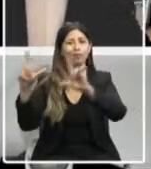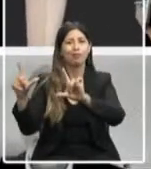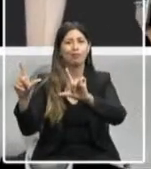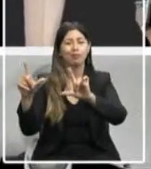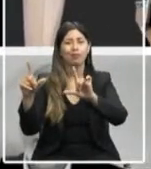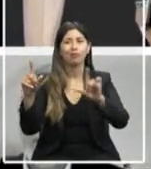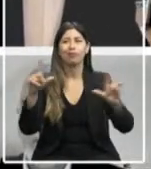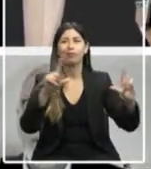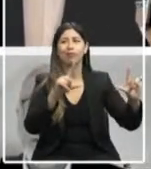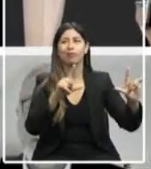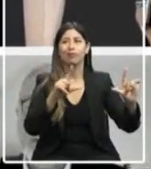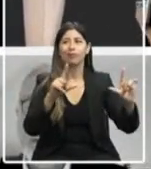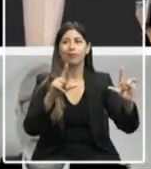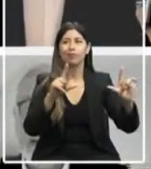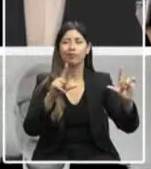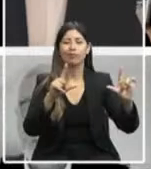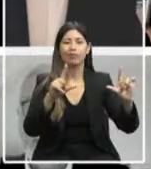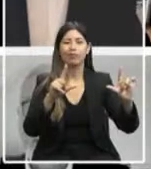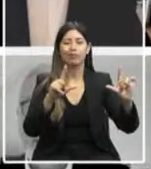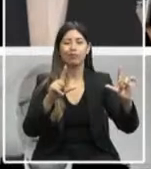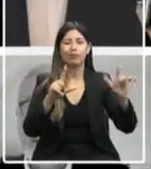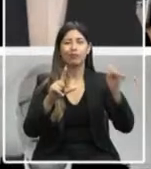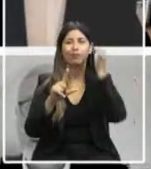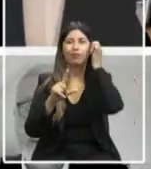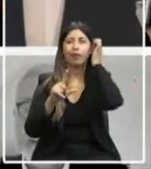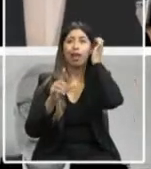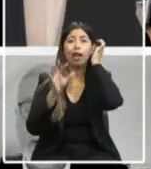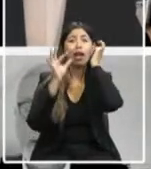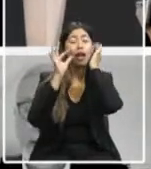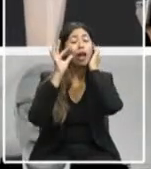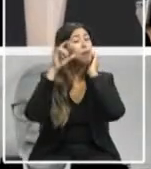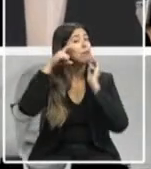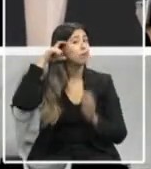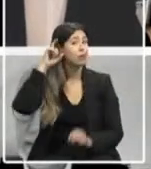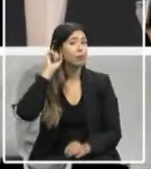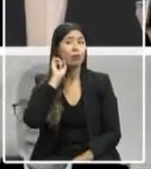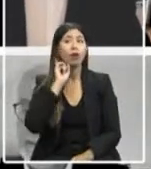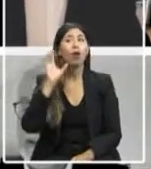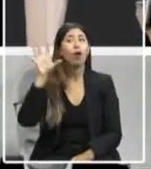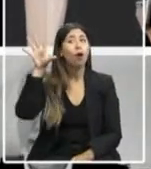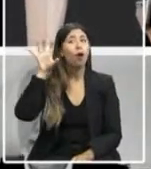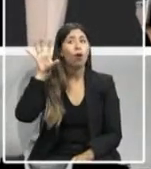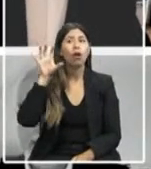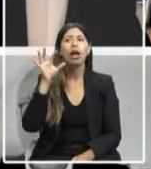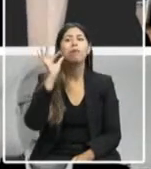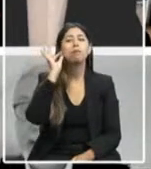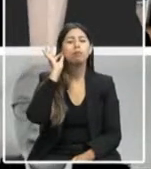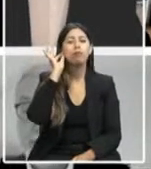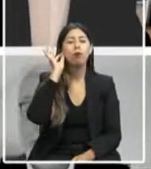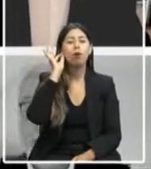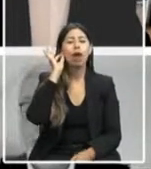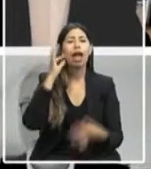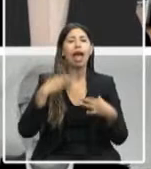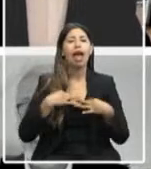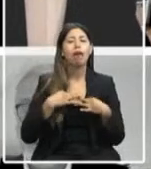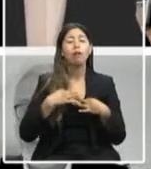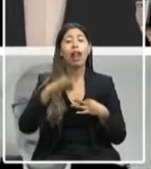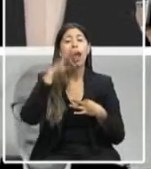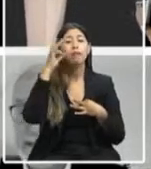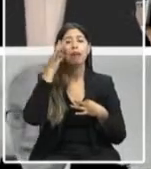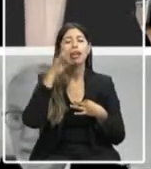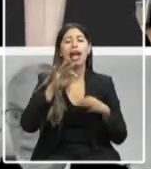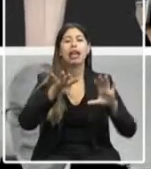de aparatos para oír la mujer de la playera amarilla. Queda fuera del